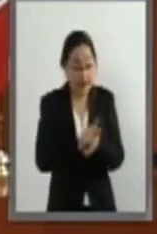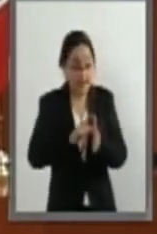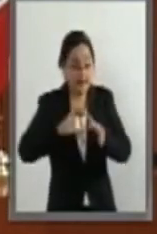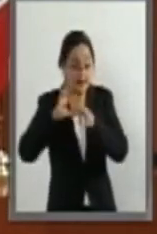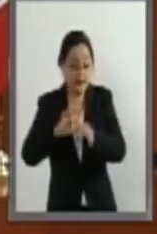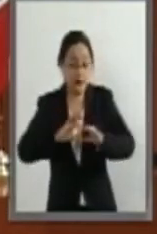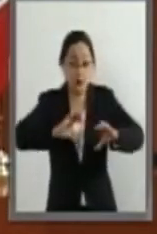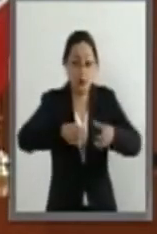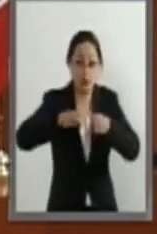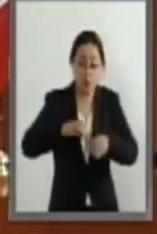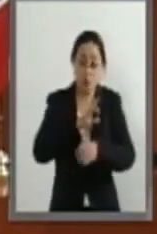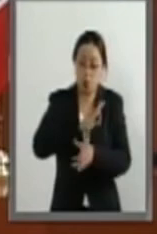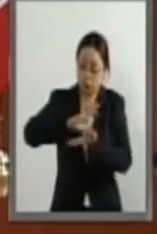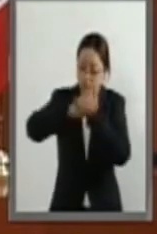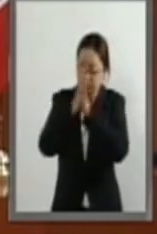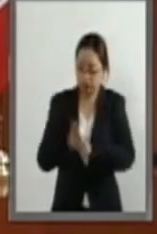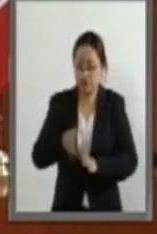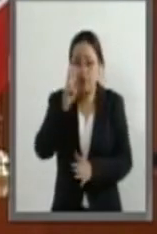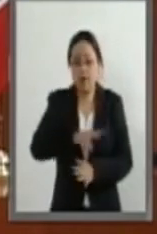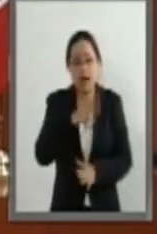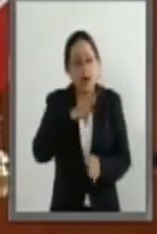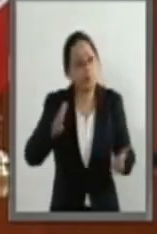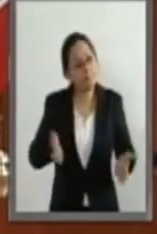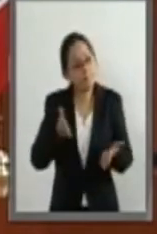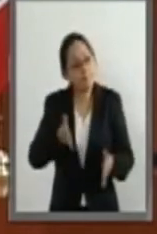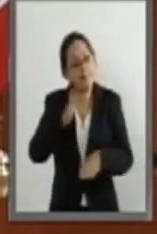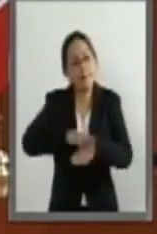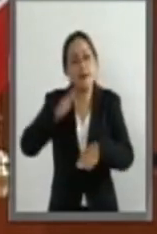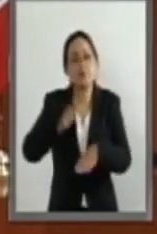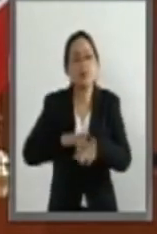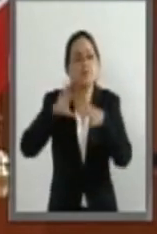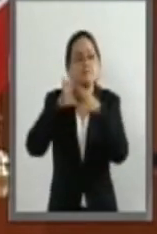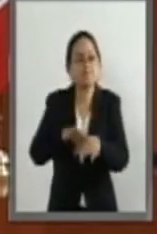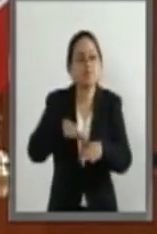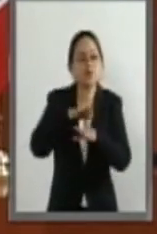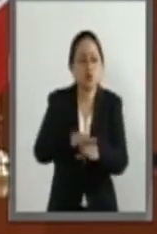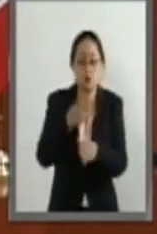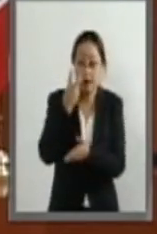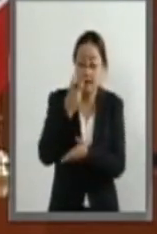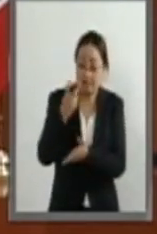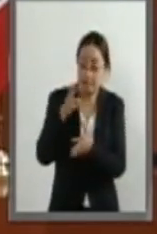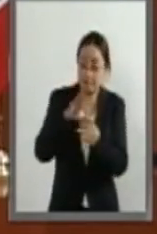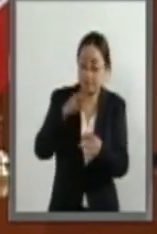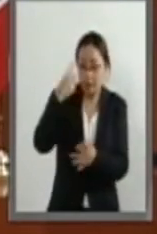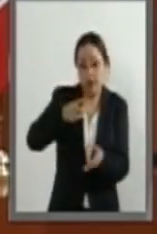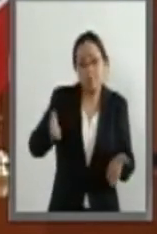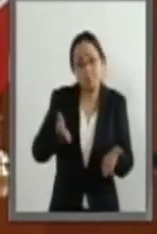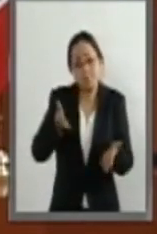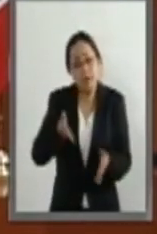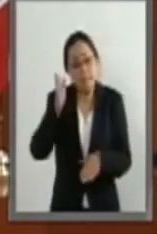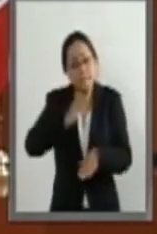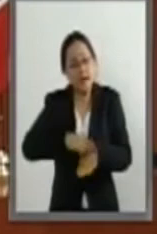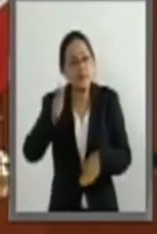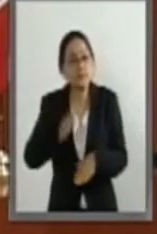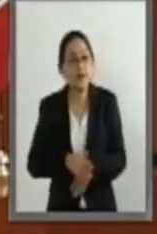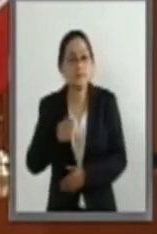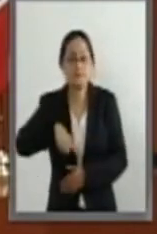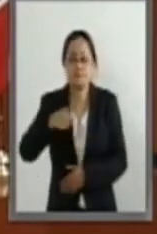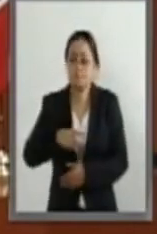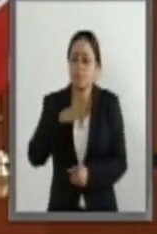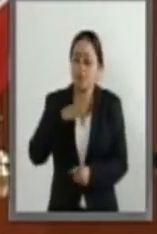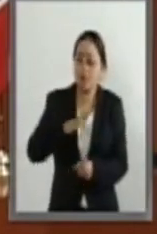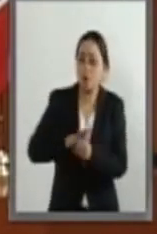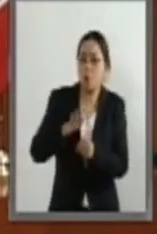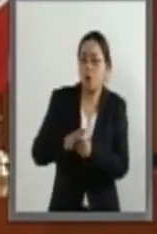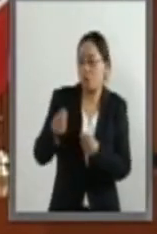puedan verdaderamente fomentar una cultura con todos estos sus recursos. Queremos usar su aportación de